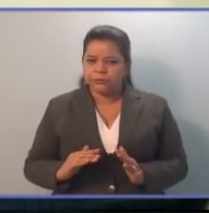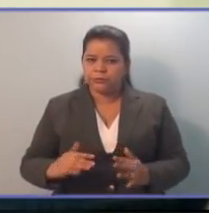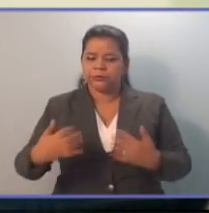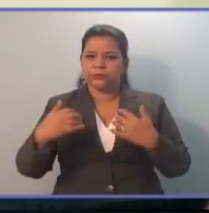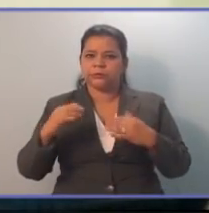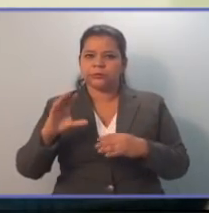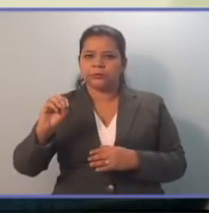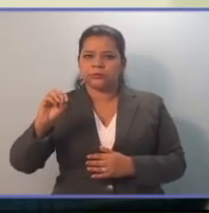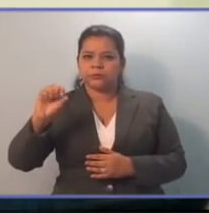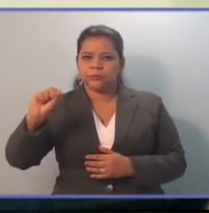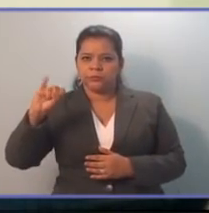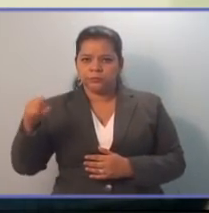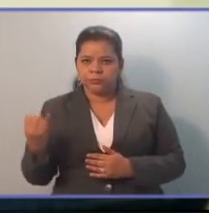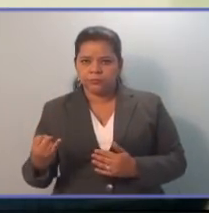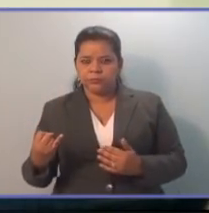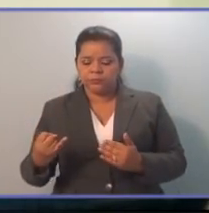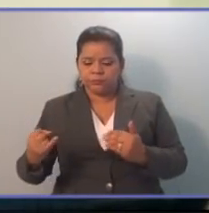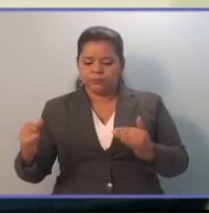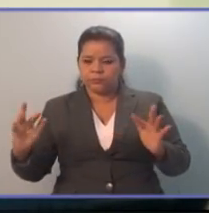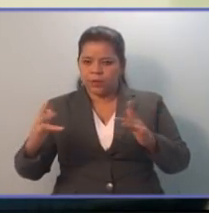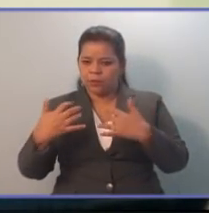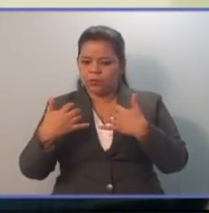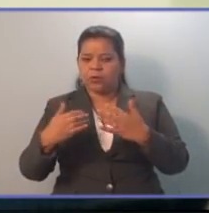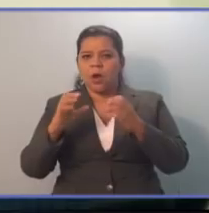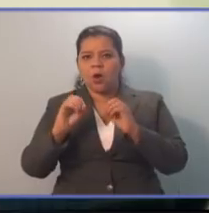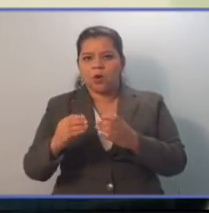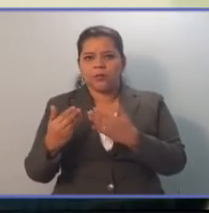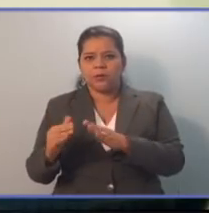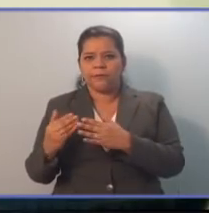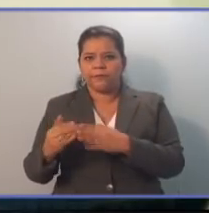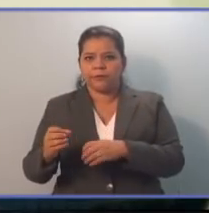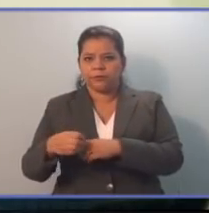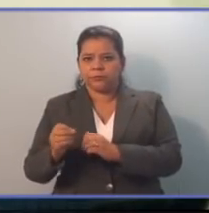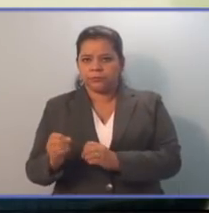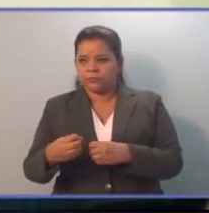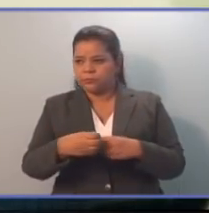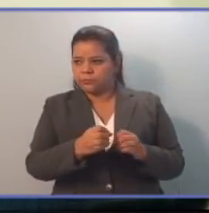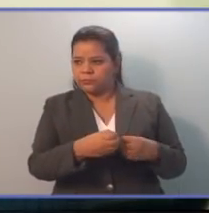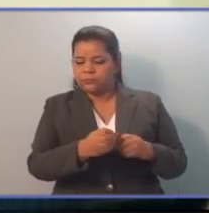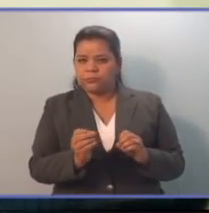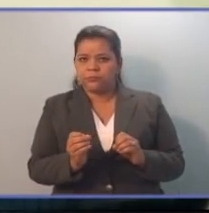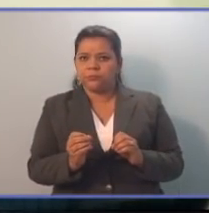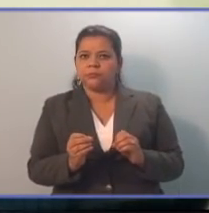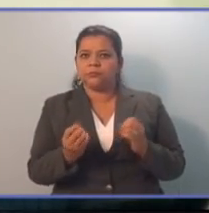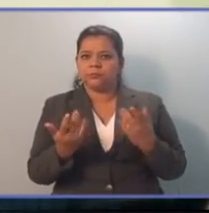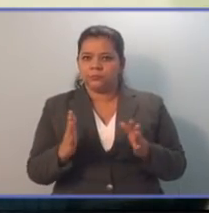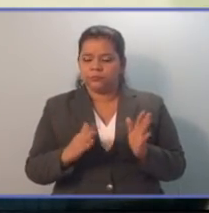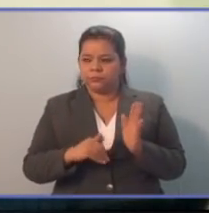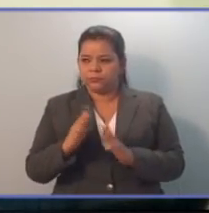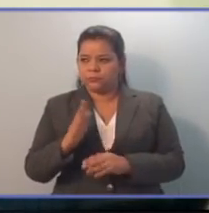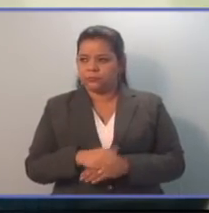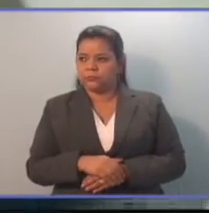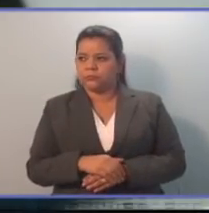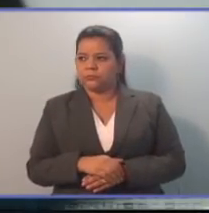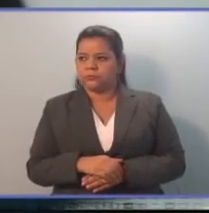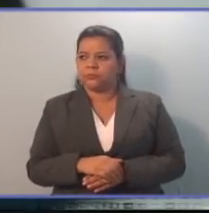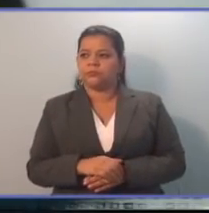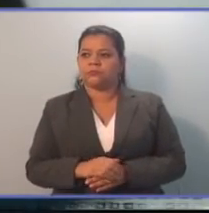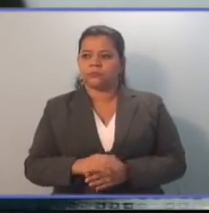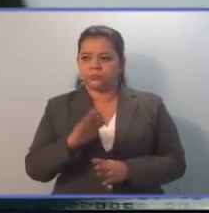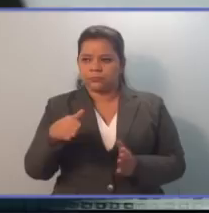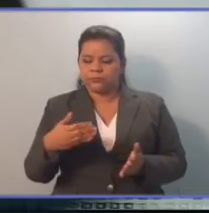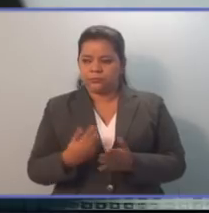de la distinta sala para darle total y verdadero sentido a la transparencia.